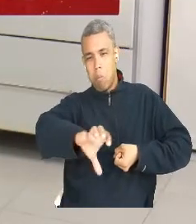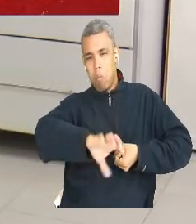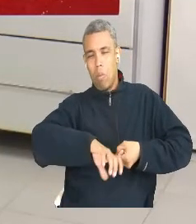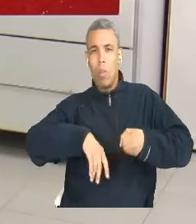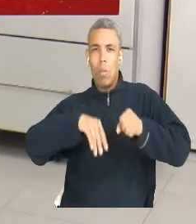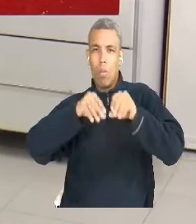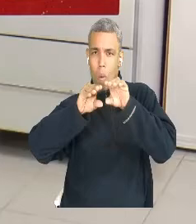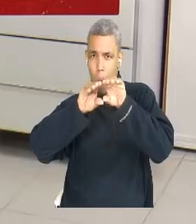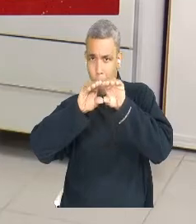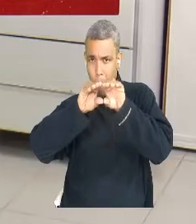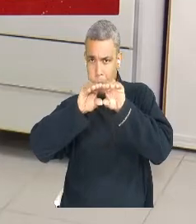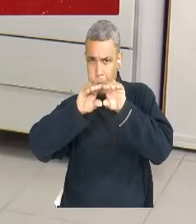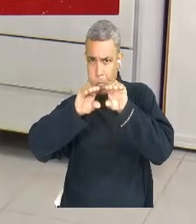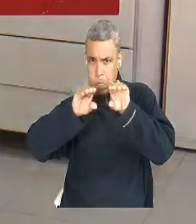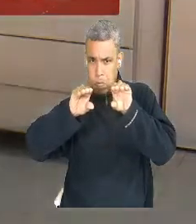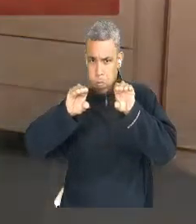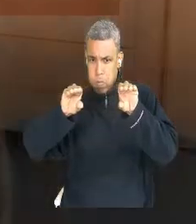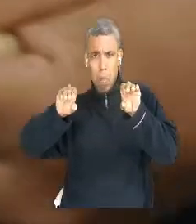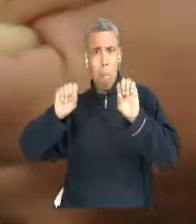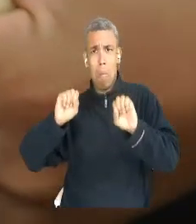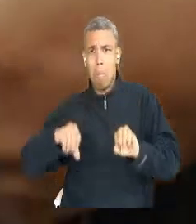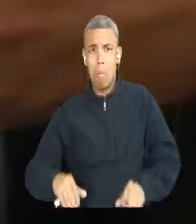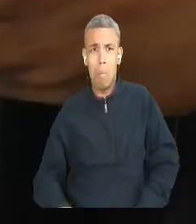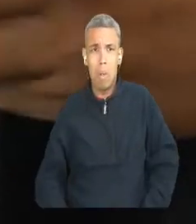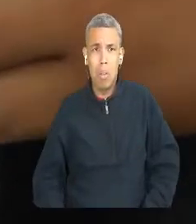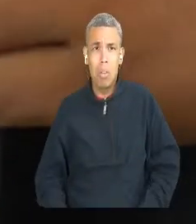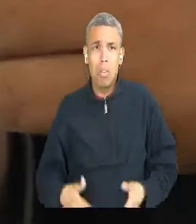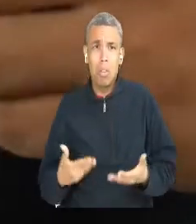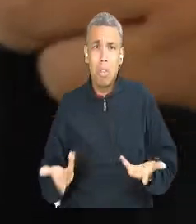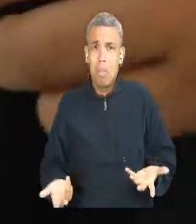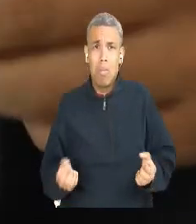Entonces, la idea es que una es buena... Ni siquiera puedo voltearlo,